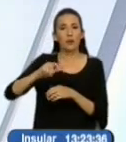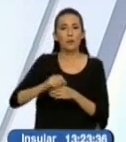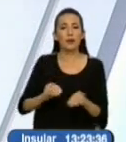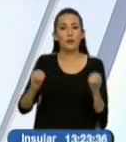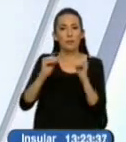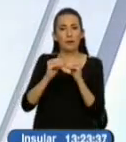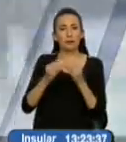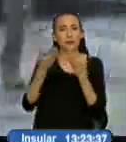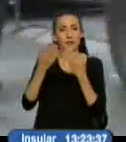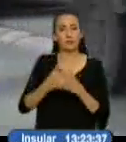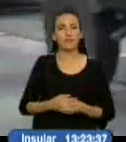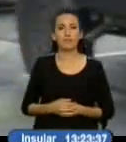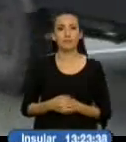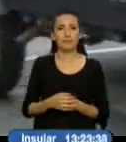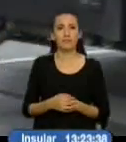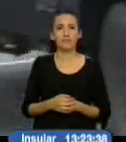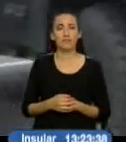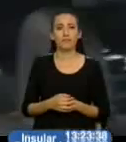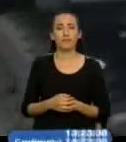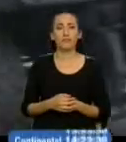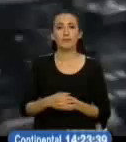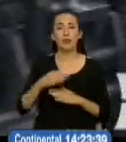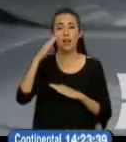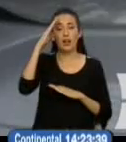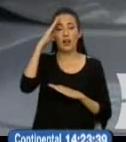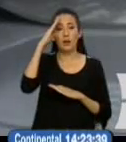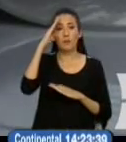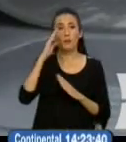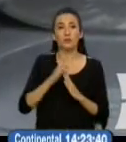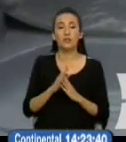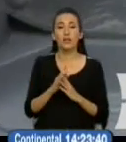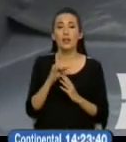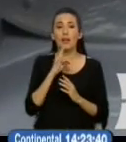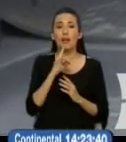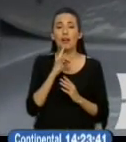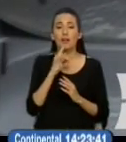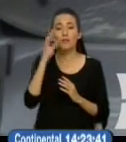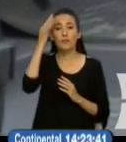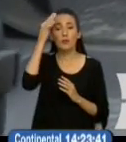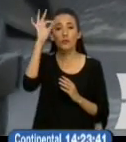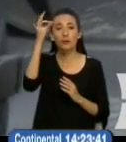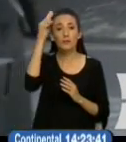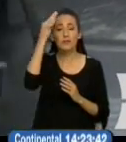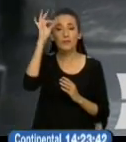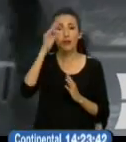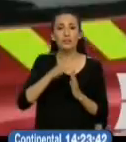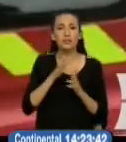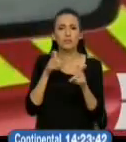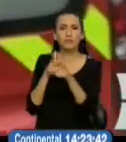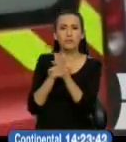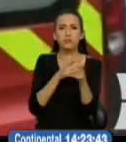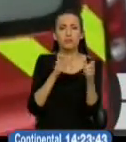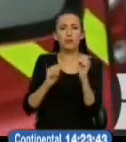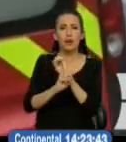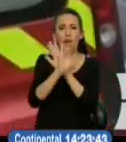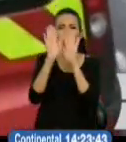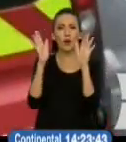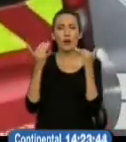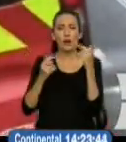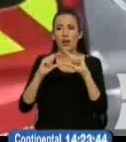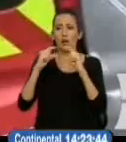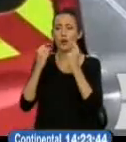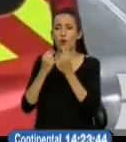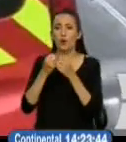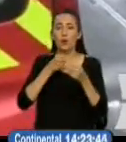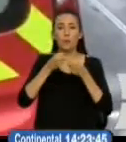resumen. La policía de Rouen cerró varias calles alrededor de la plaza de San Marcos en Francia tras los reportes de un tiroteo en horas de la mañana. Según medios locales,